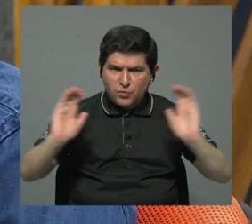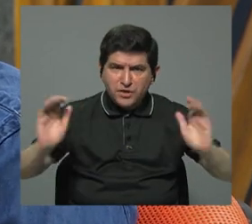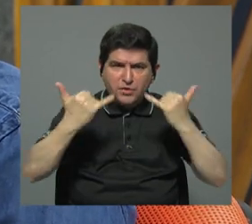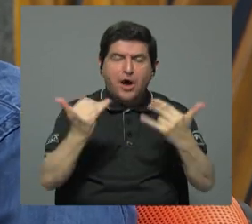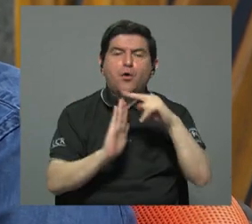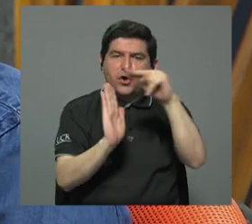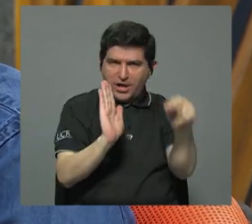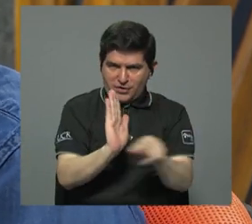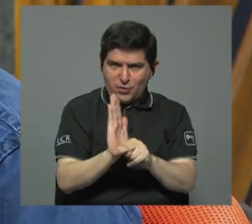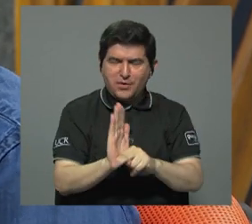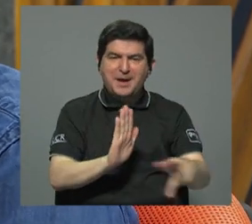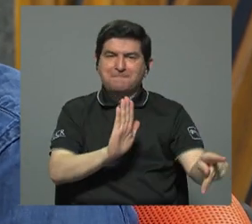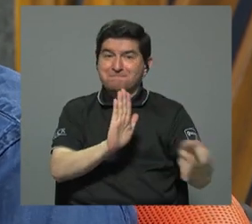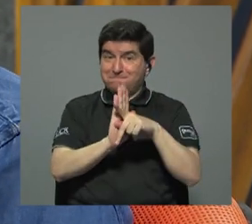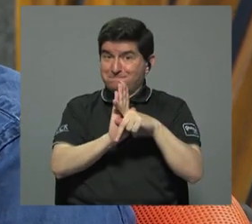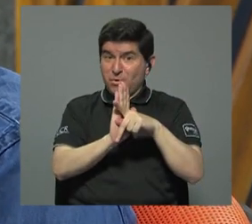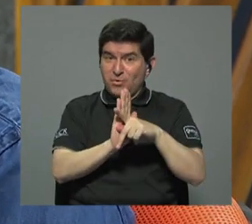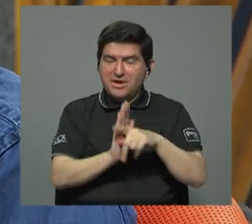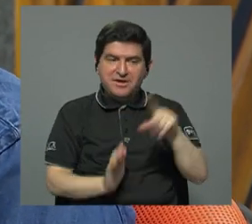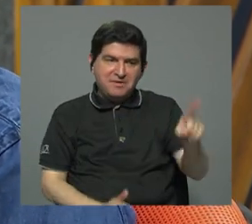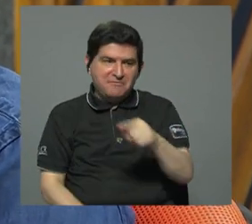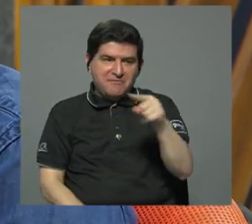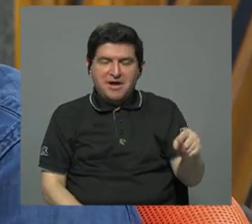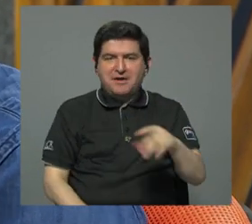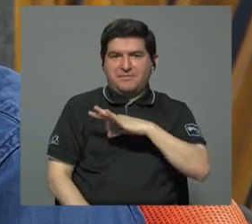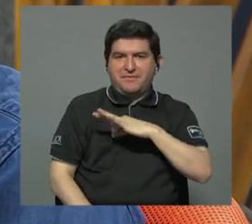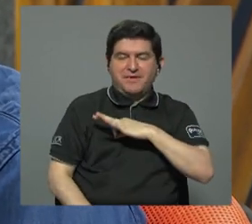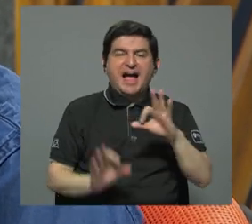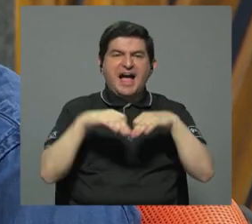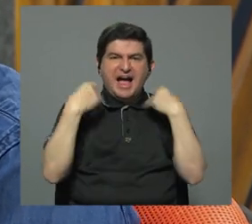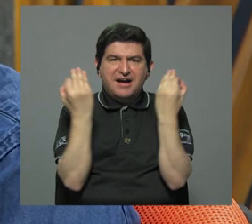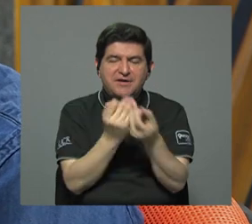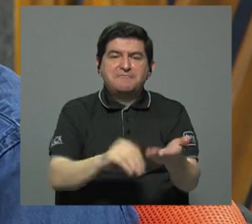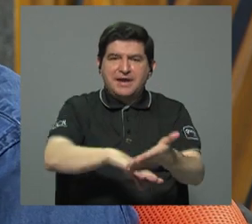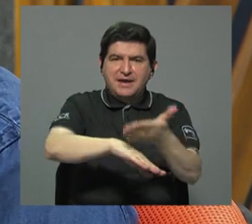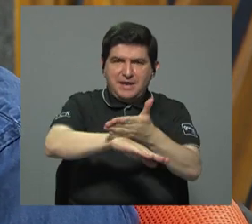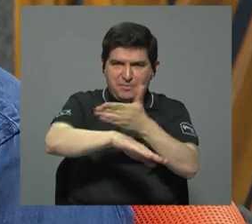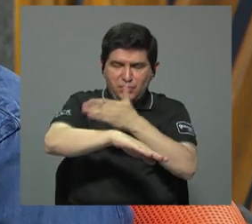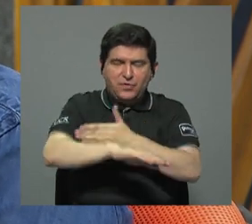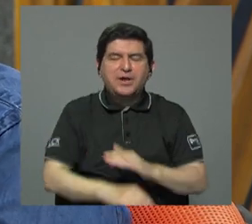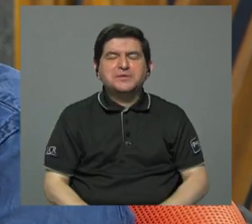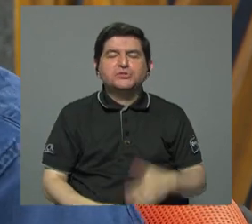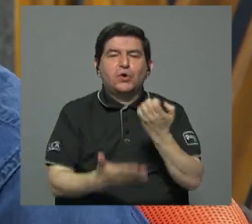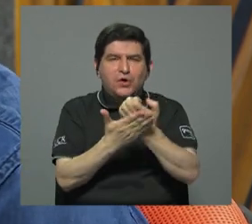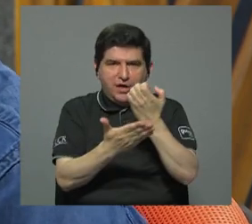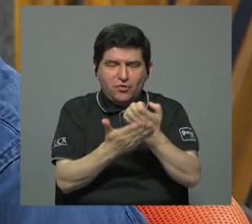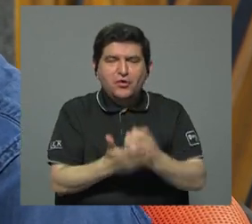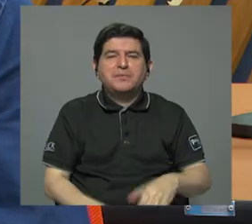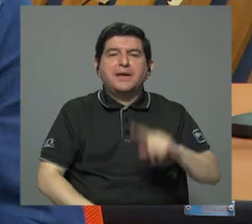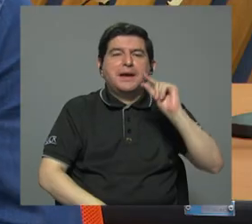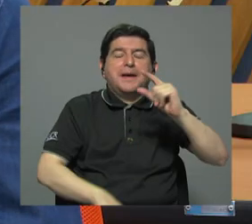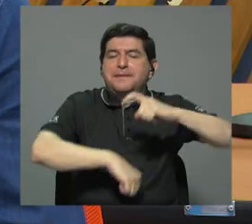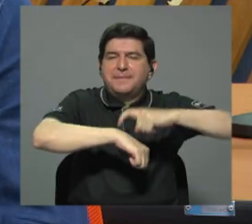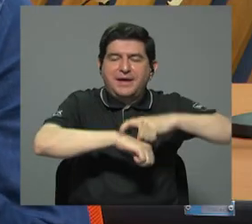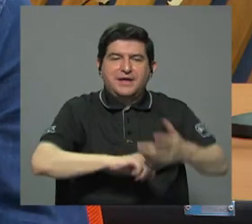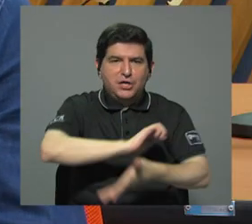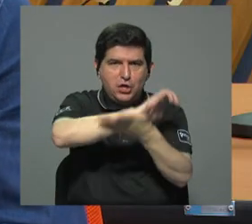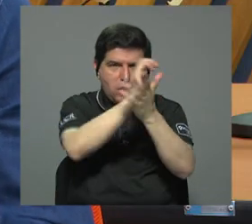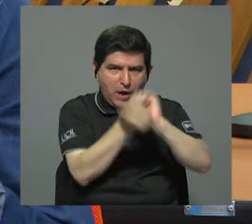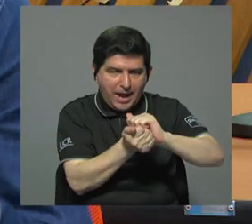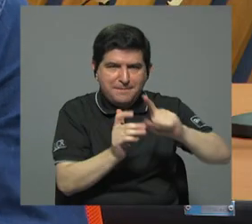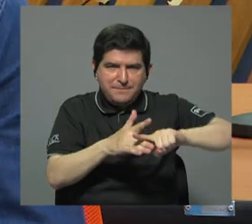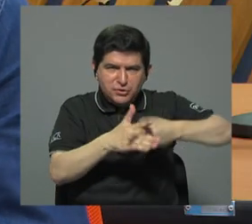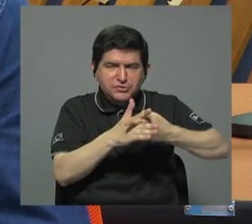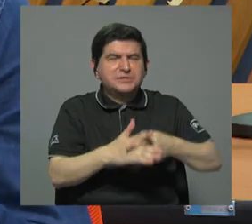una normativa que prohíbe quitarle ese beneficio a familias que mejoren su condición socioeconómica de forma temporal. Los cambios empezaron